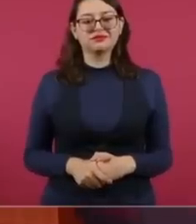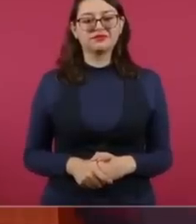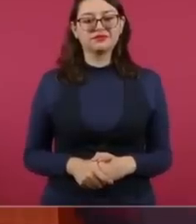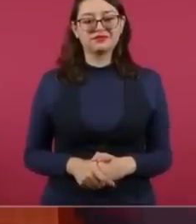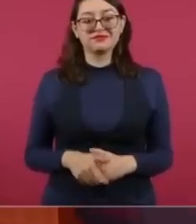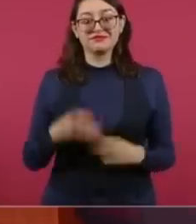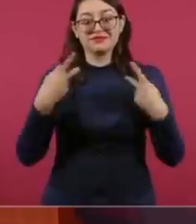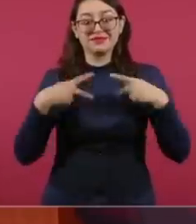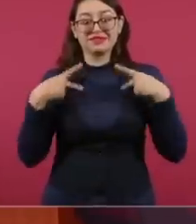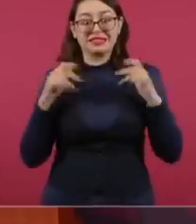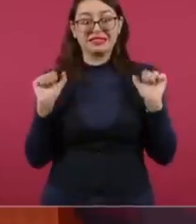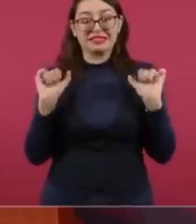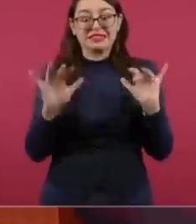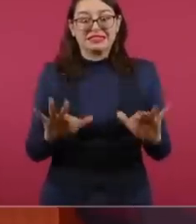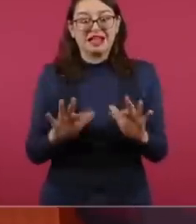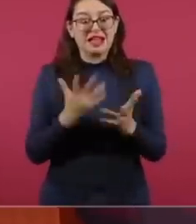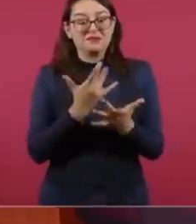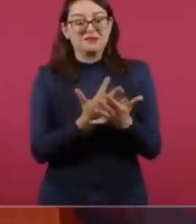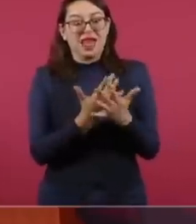pero miren la gente,